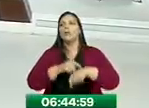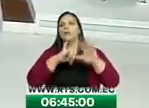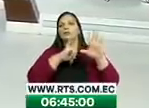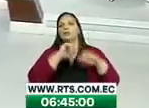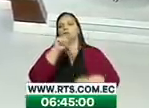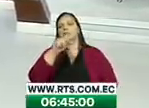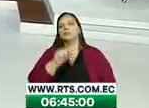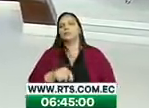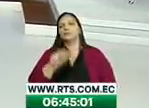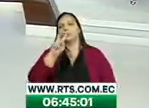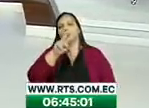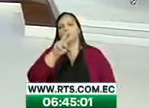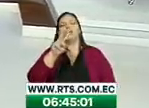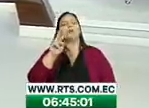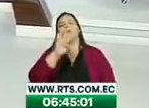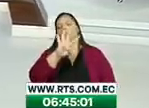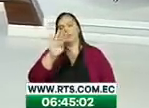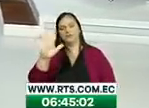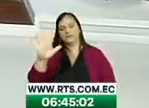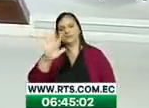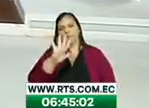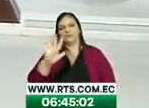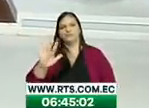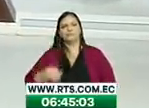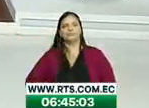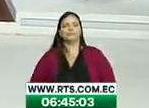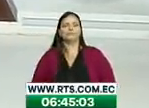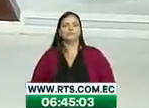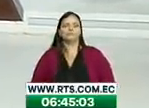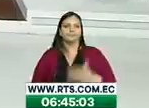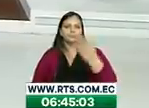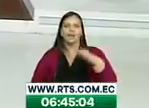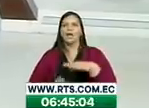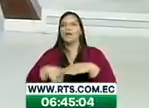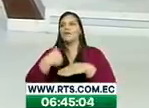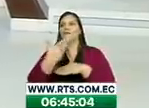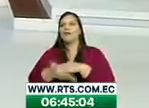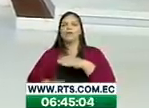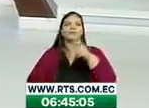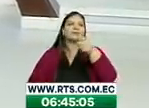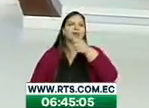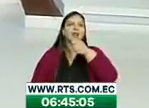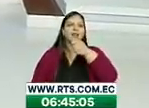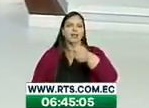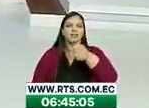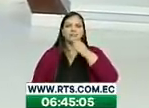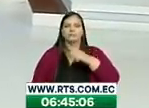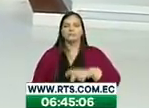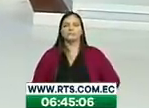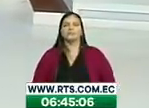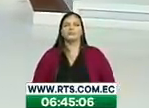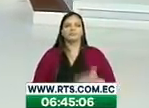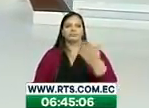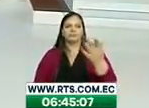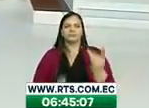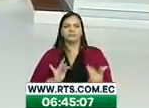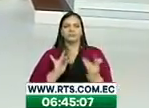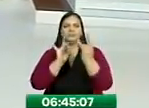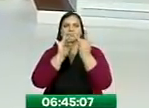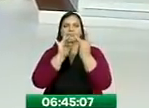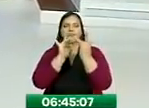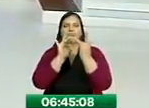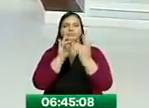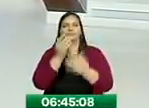mañana, seguimos con más información, esta vez fuera de estudios, para entrar en contacto con nuestro compañero y amigo que nos